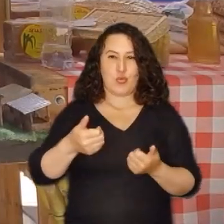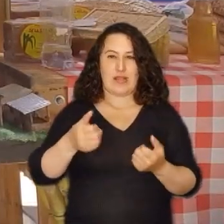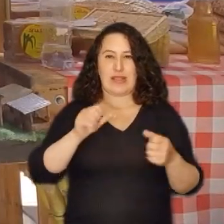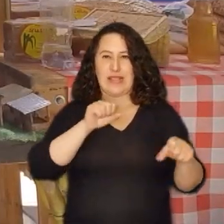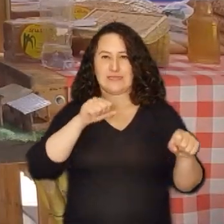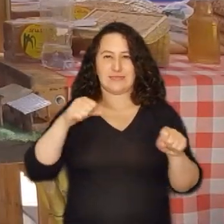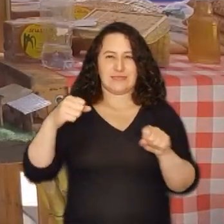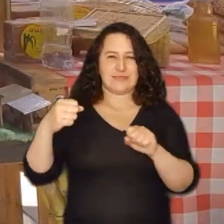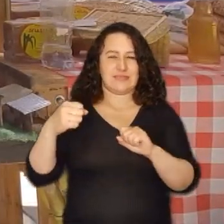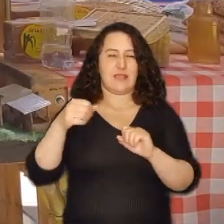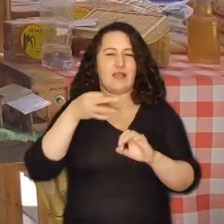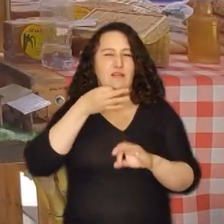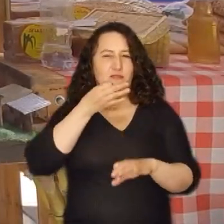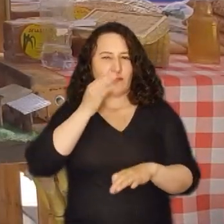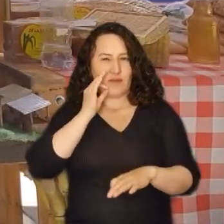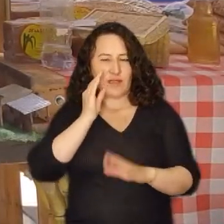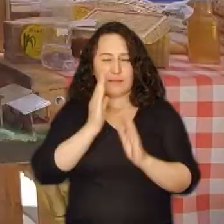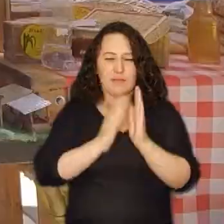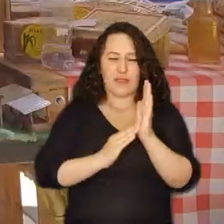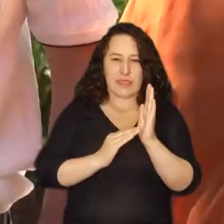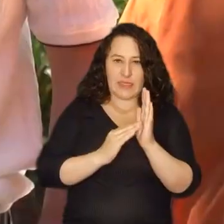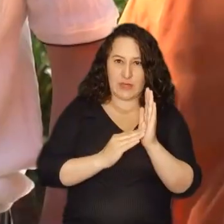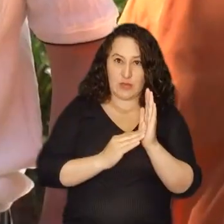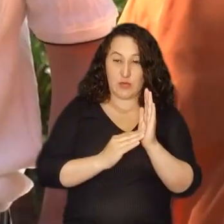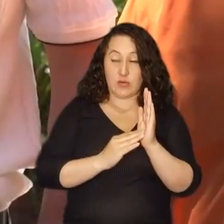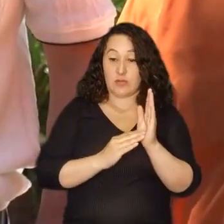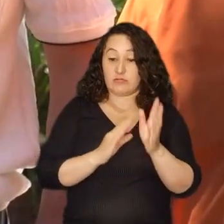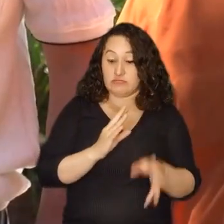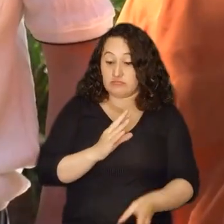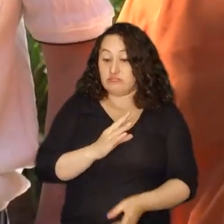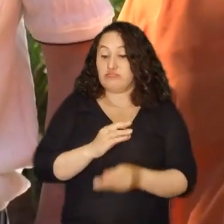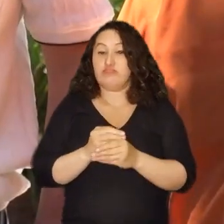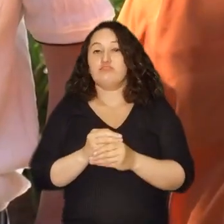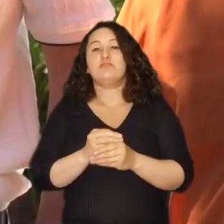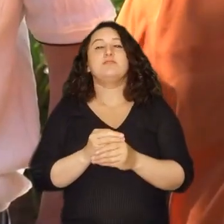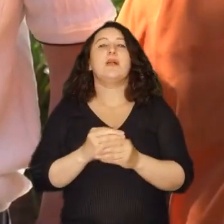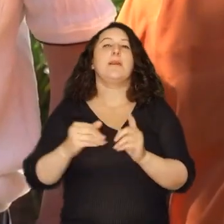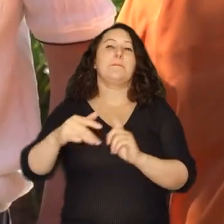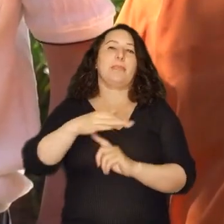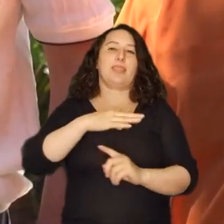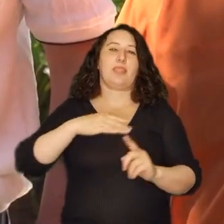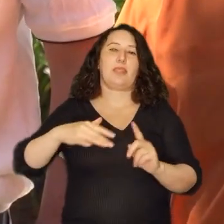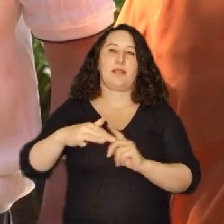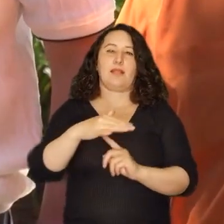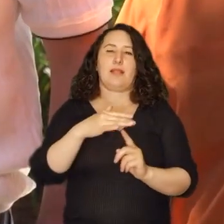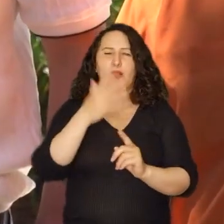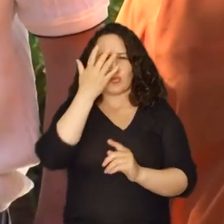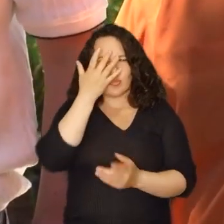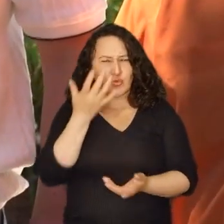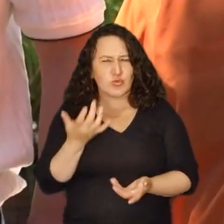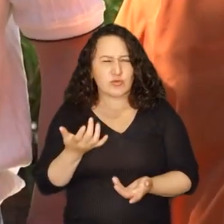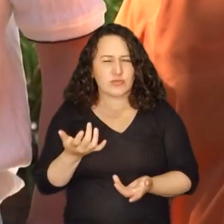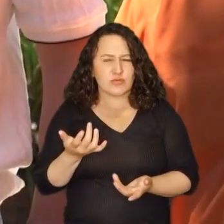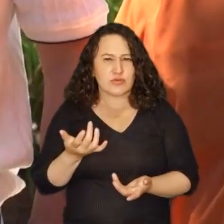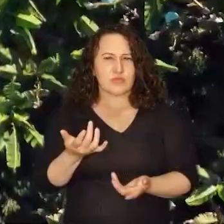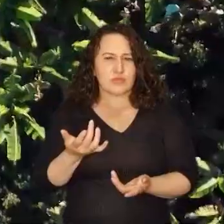caña prácticamente, el cafecito, el plátano. También le adicionamos a este proyecto la parte ambiental, porque